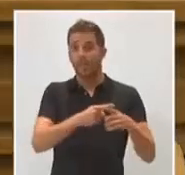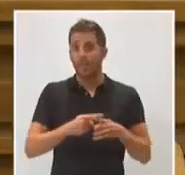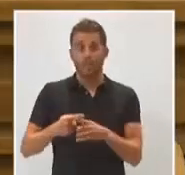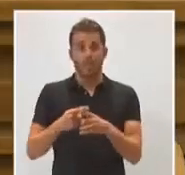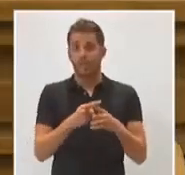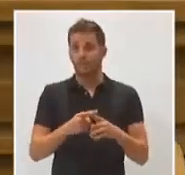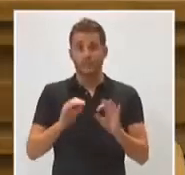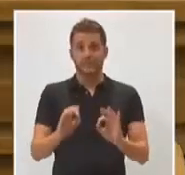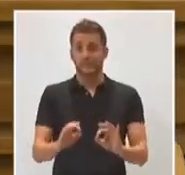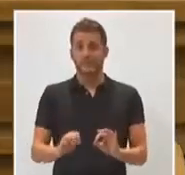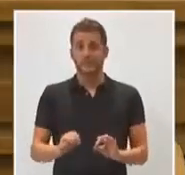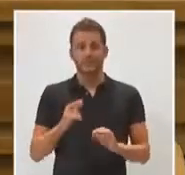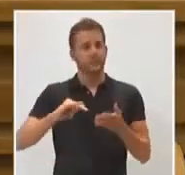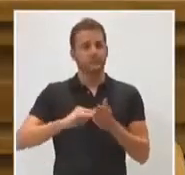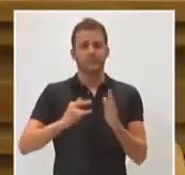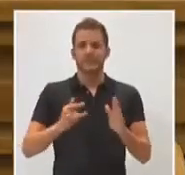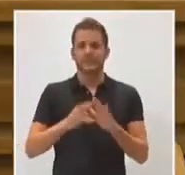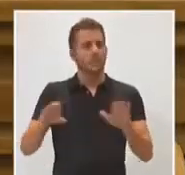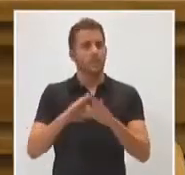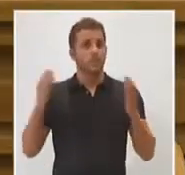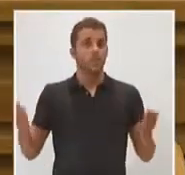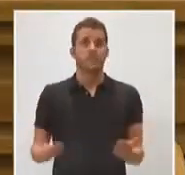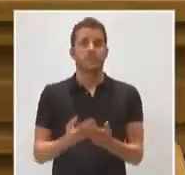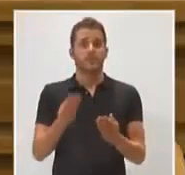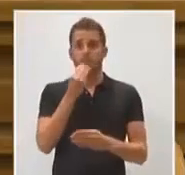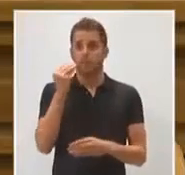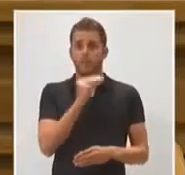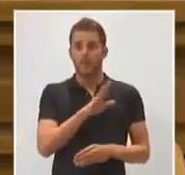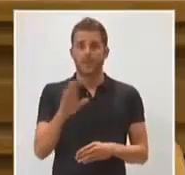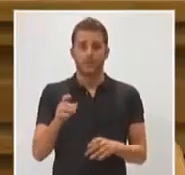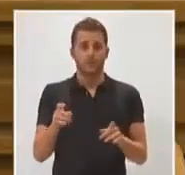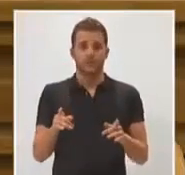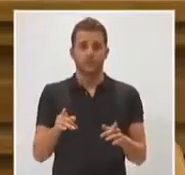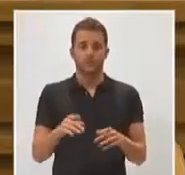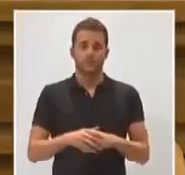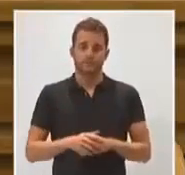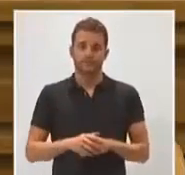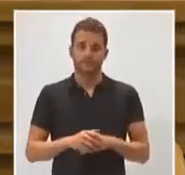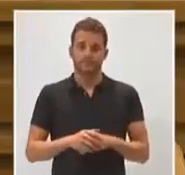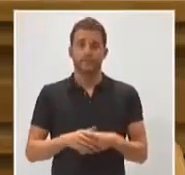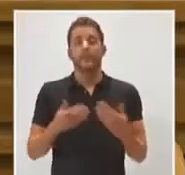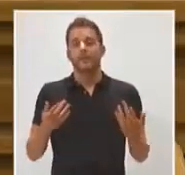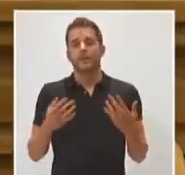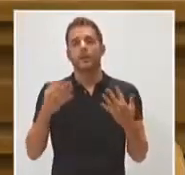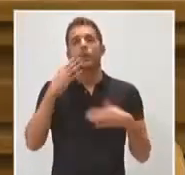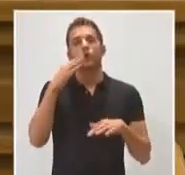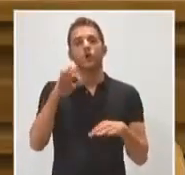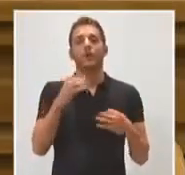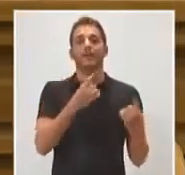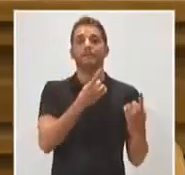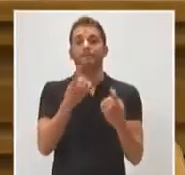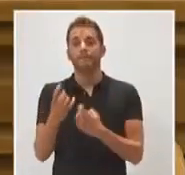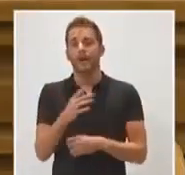se producen un gran sistema universal extraordinario como el de la educación evidentemente tiene deficiencias y tiene